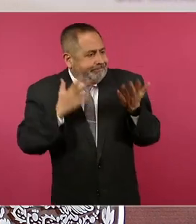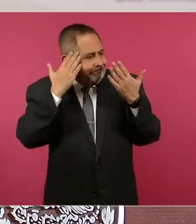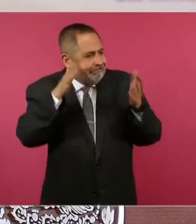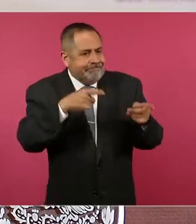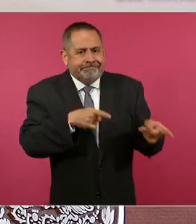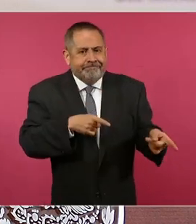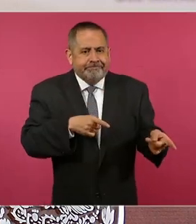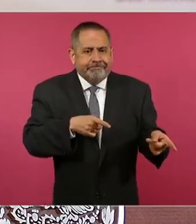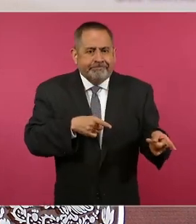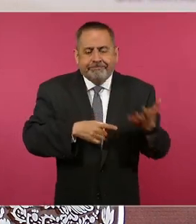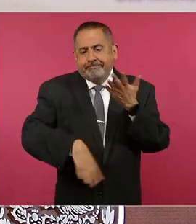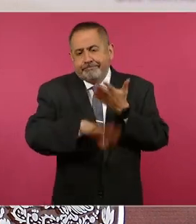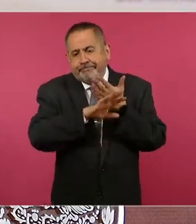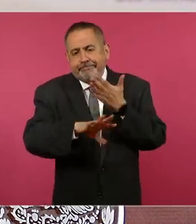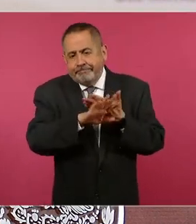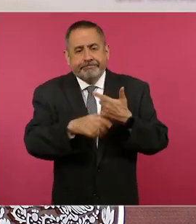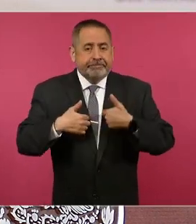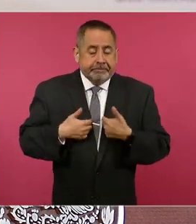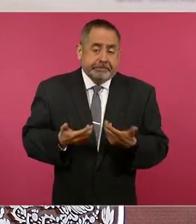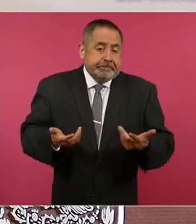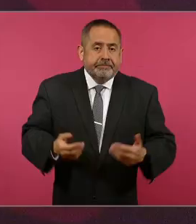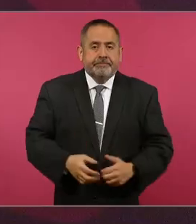en contra nuestra